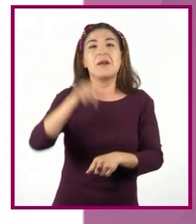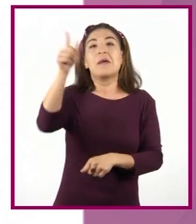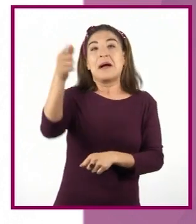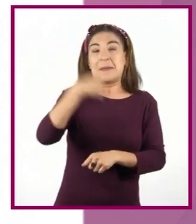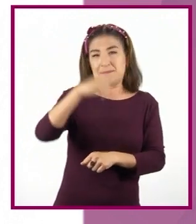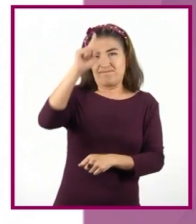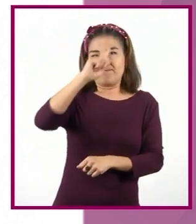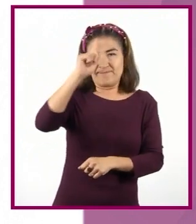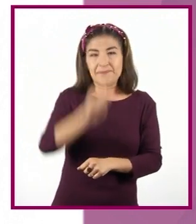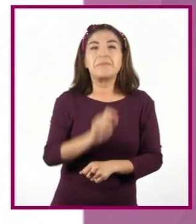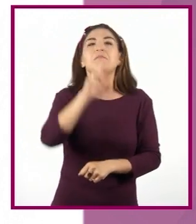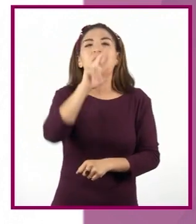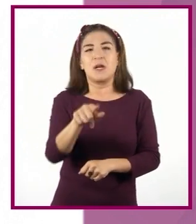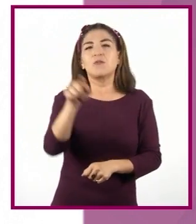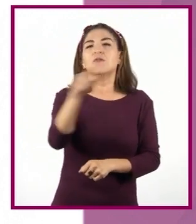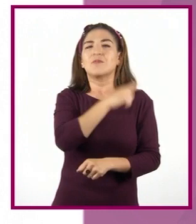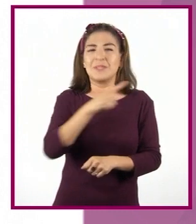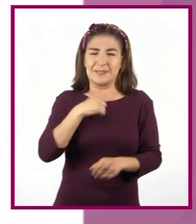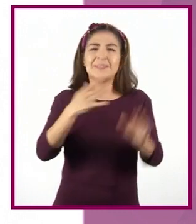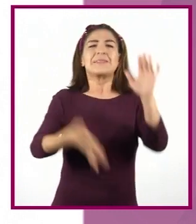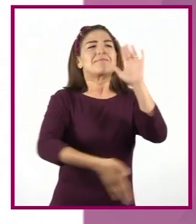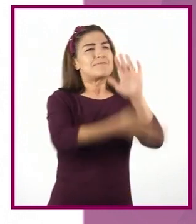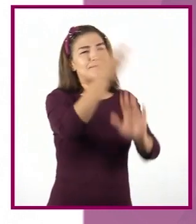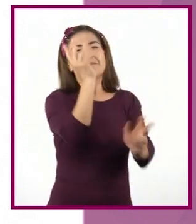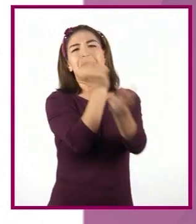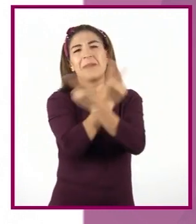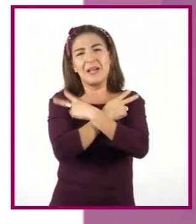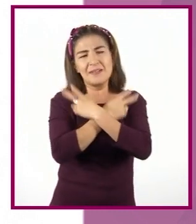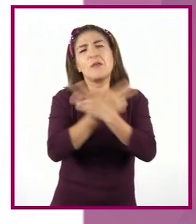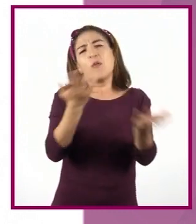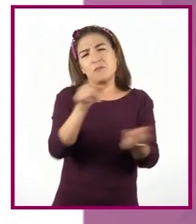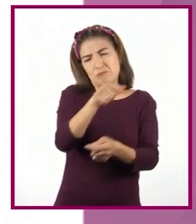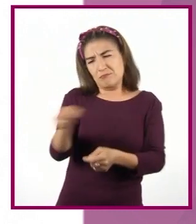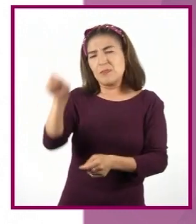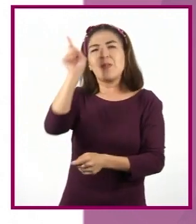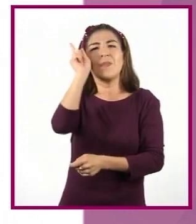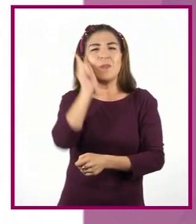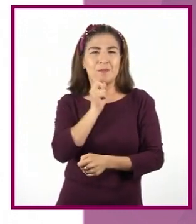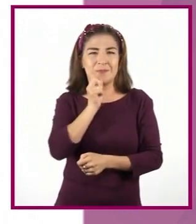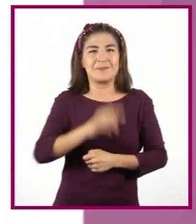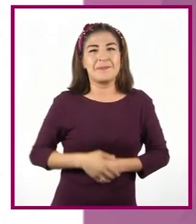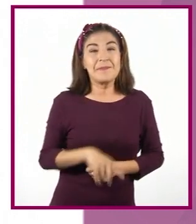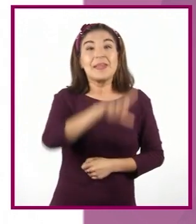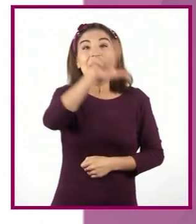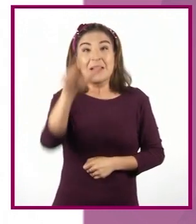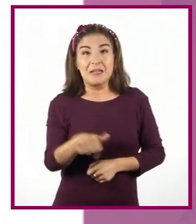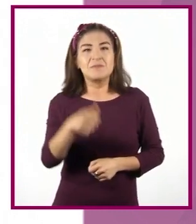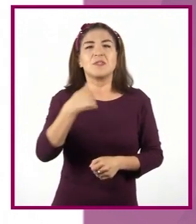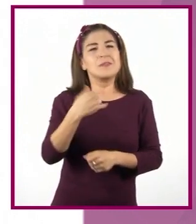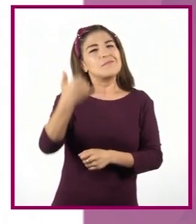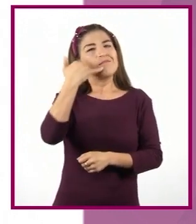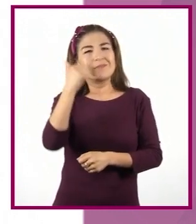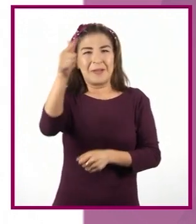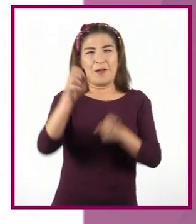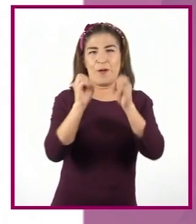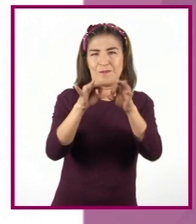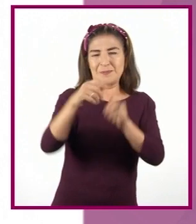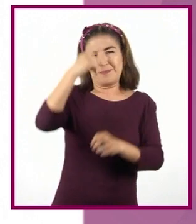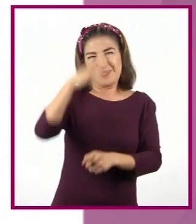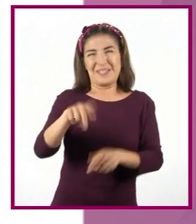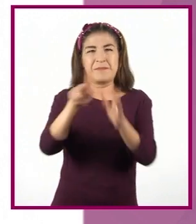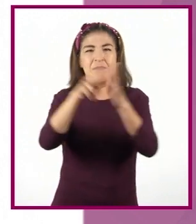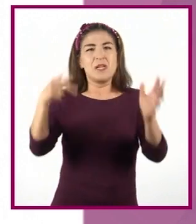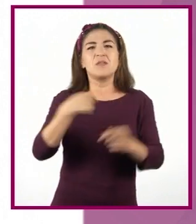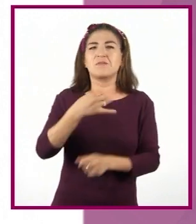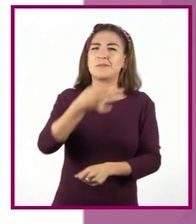que lo mejor era que tomara unas vacaciones o que durmiera. Después llamé a las oficinas del periódico para elevar